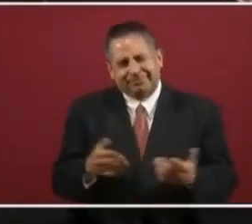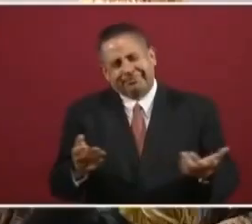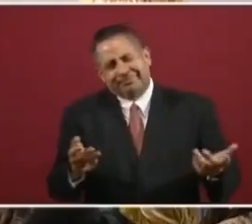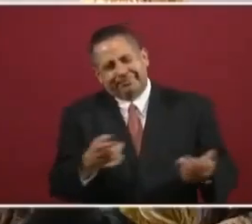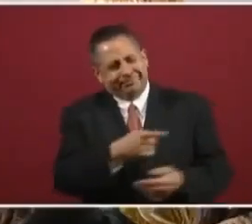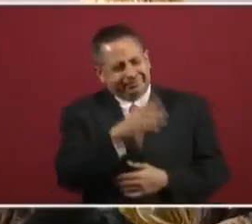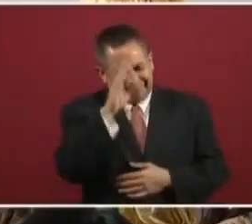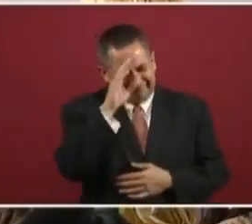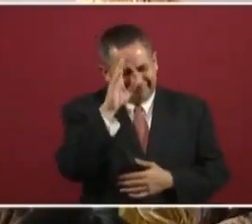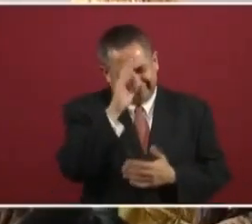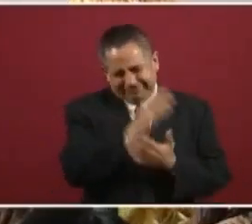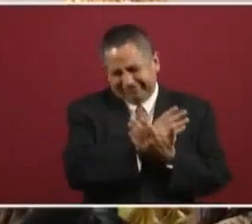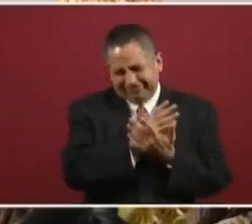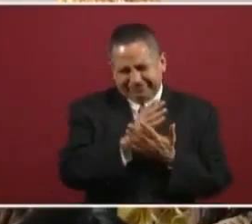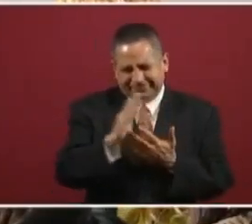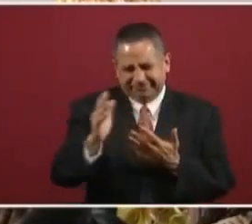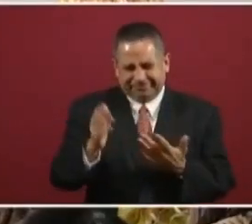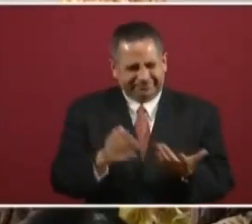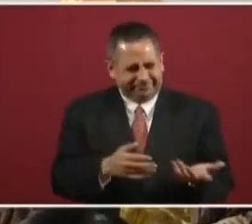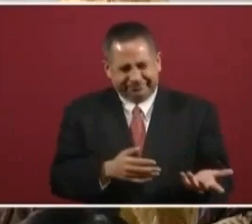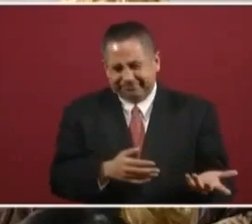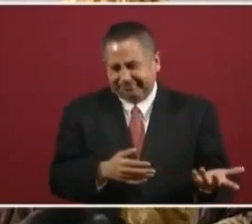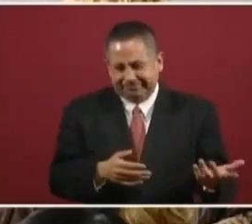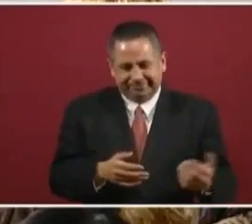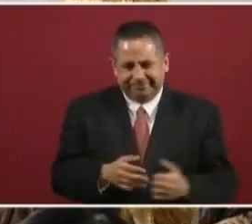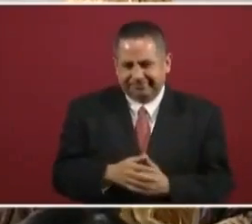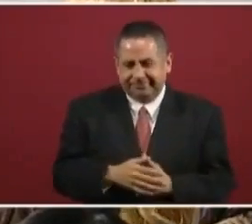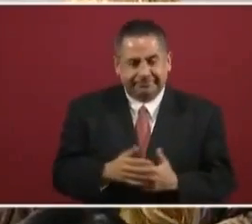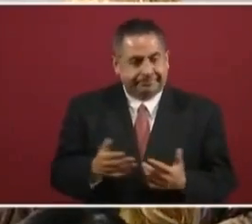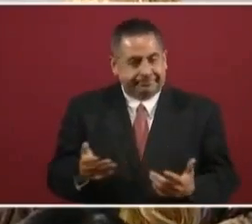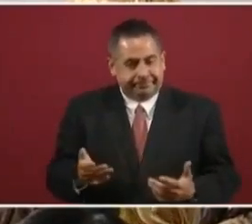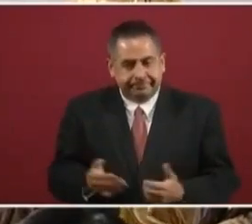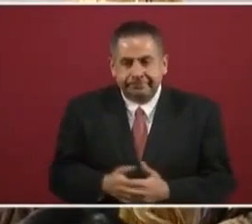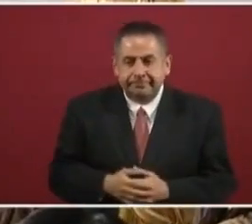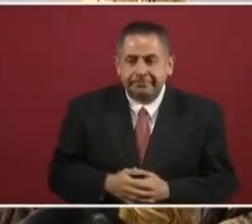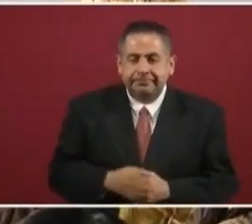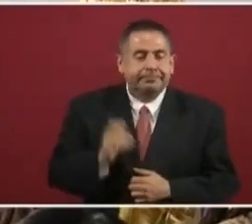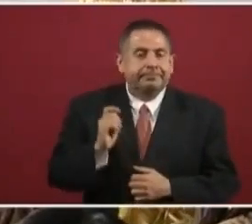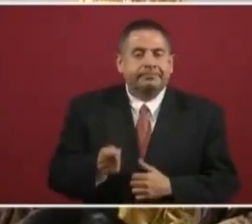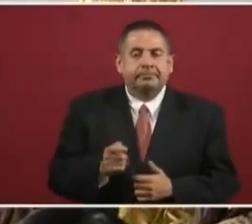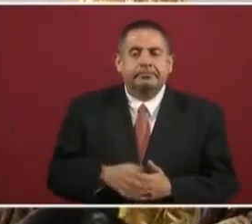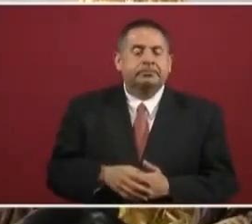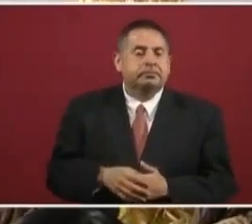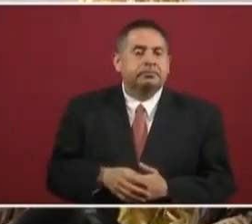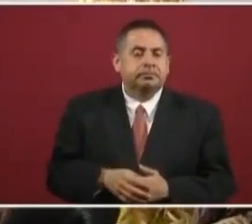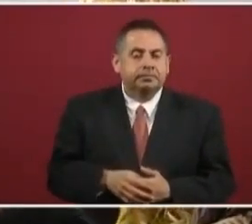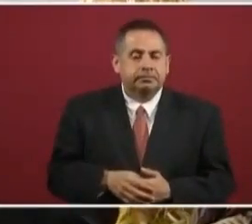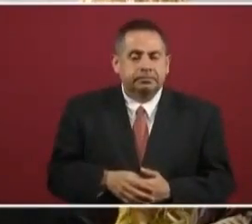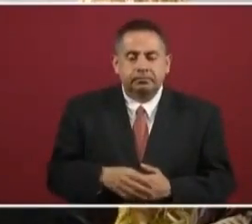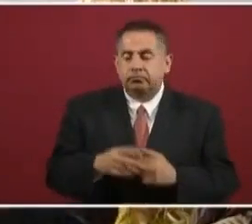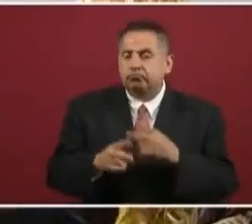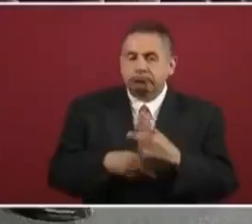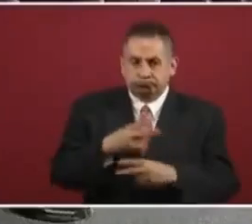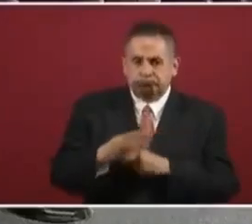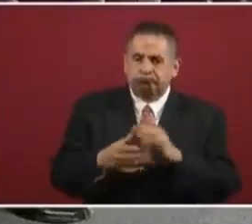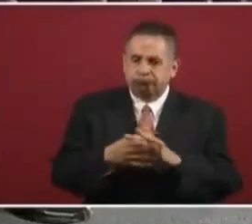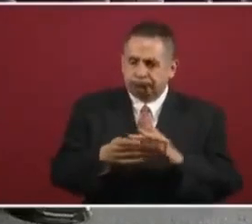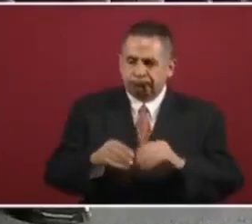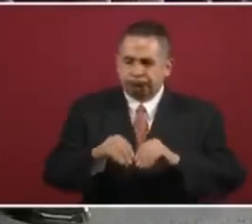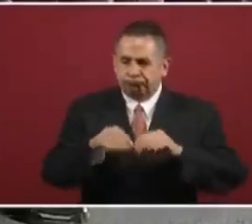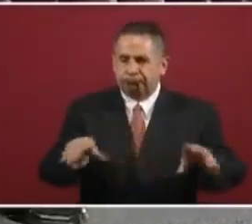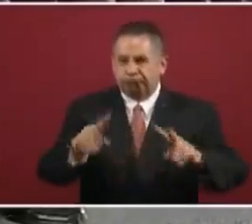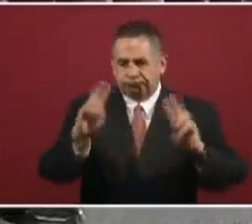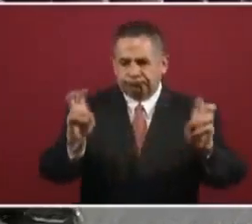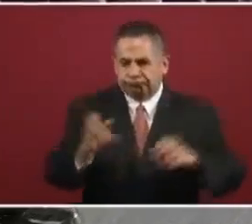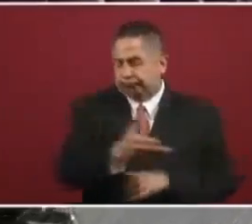se miden Entonces vamos a informar sobre este